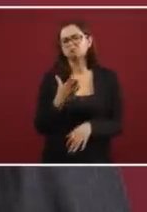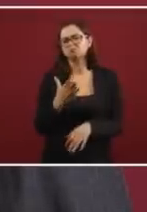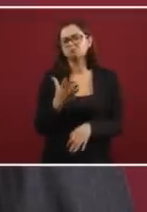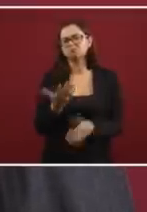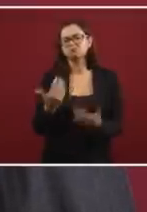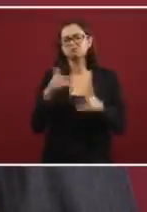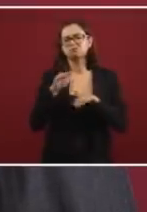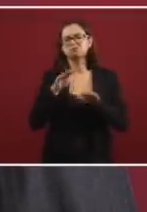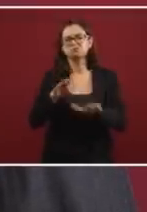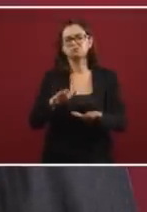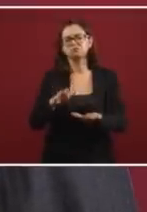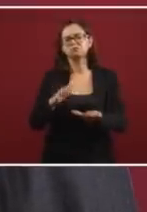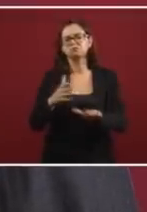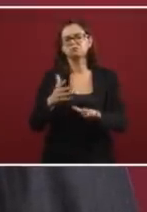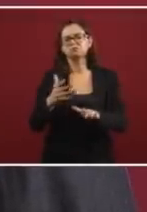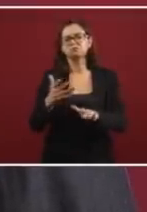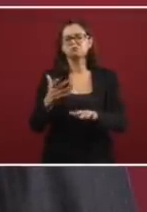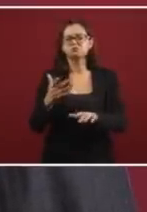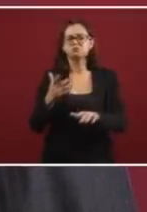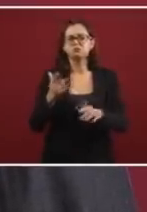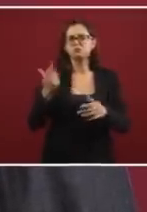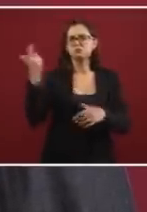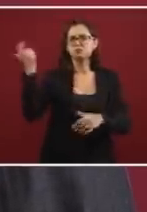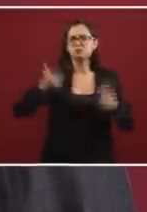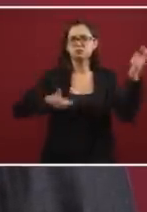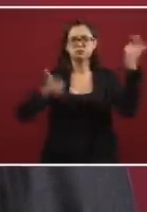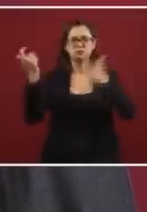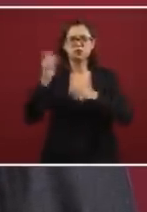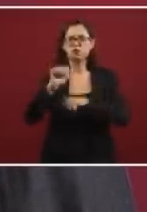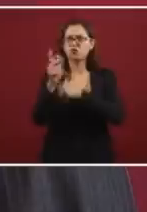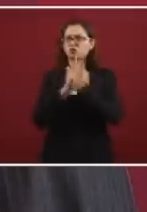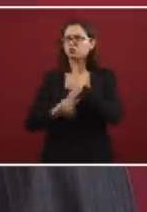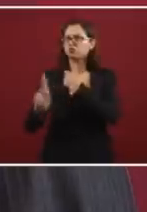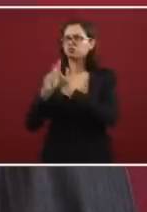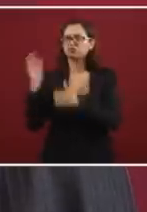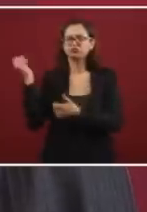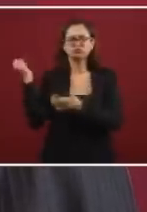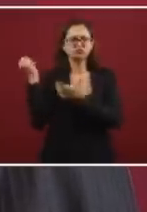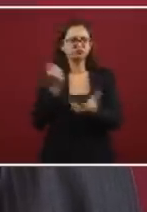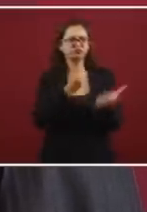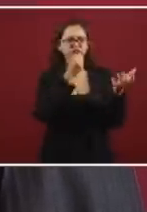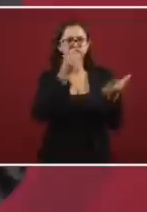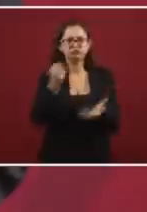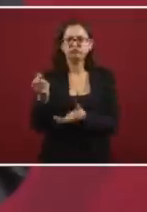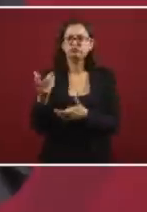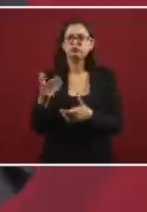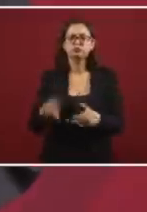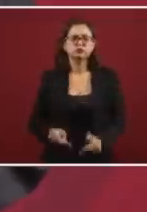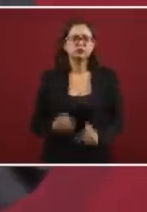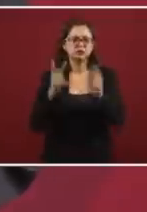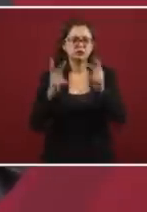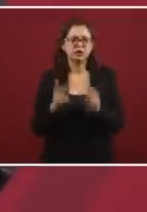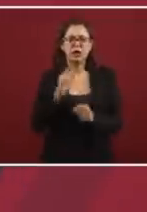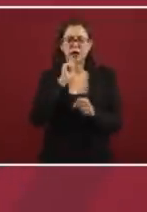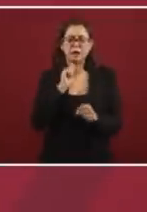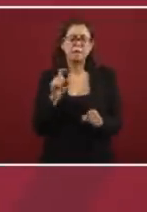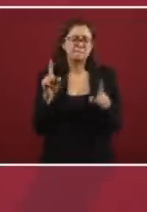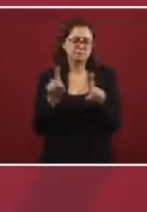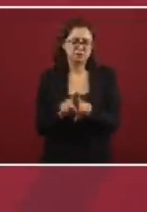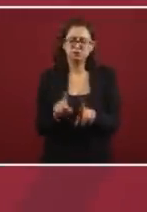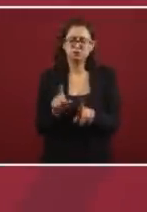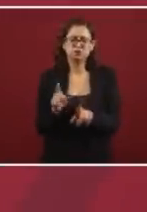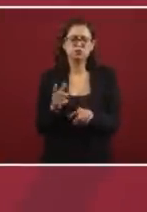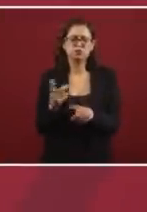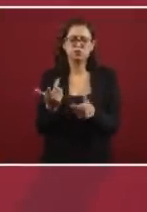a la entrada de divisas en comercio exterior sobre todo en la industria